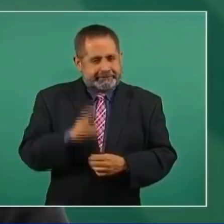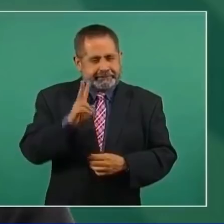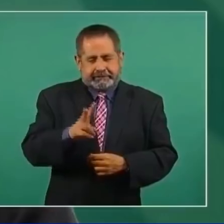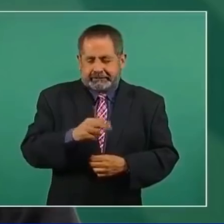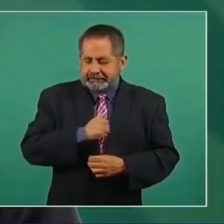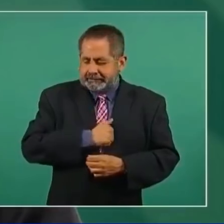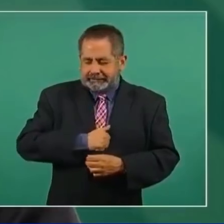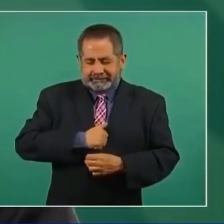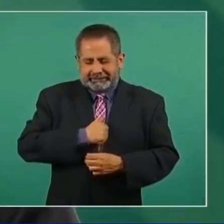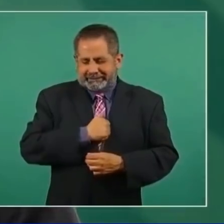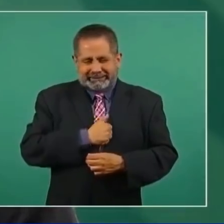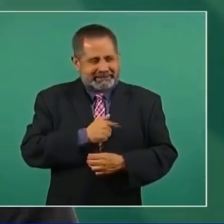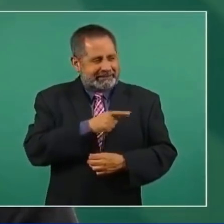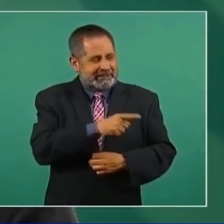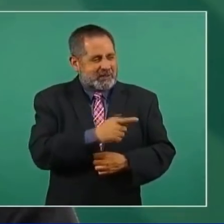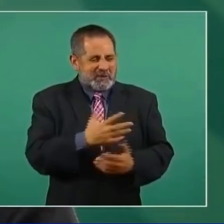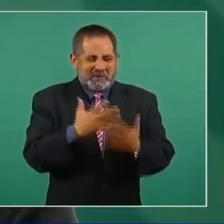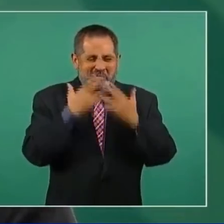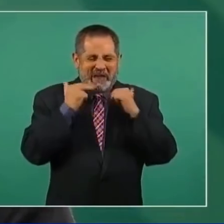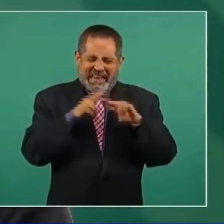lamentable la inmoralidad,